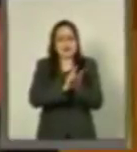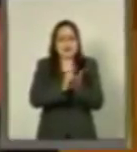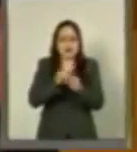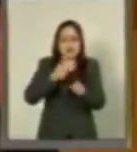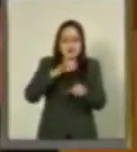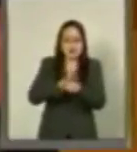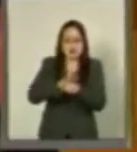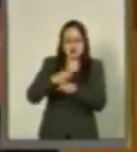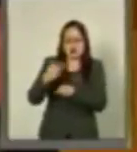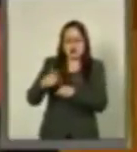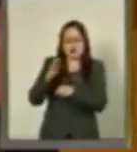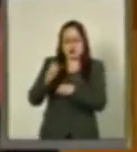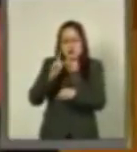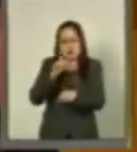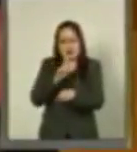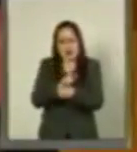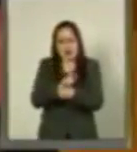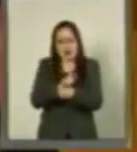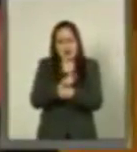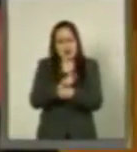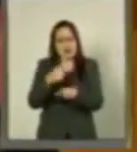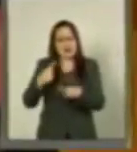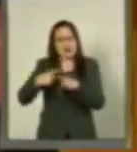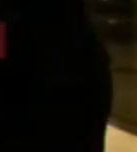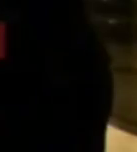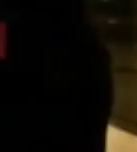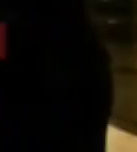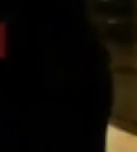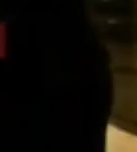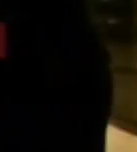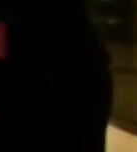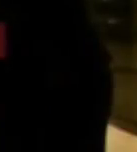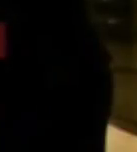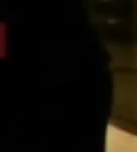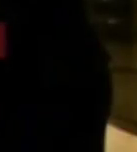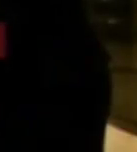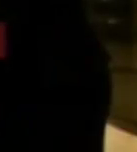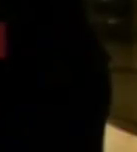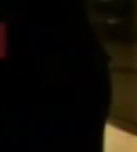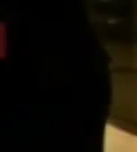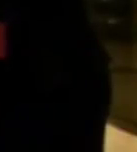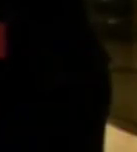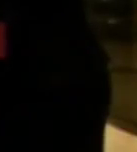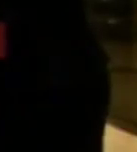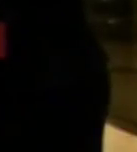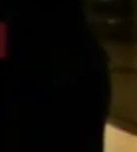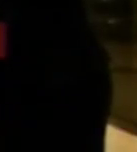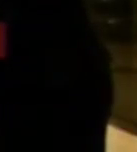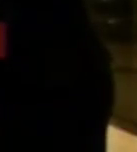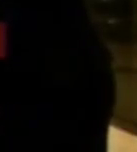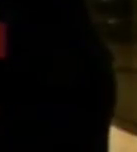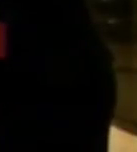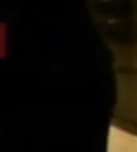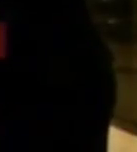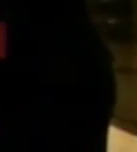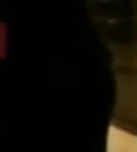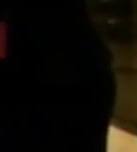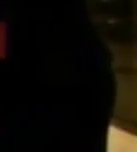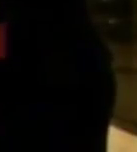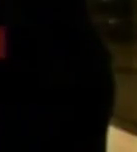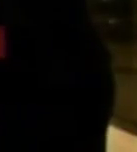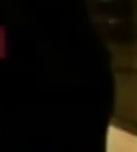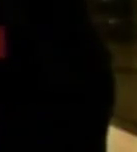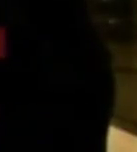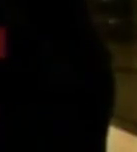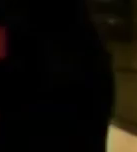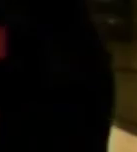Pública Federal, que impulsó este gobierno el 2 de enero de 2013, para integrar